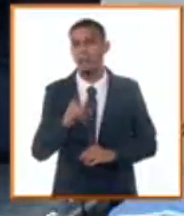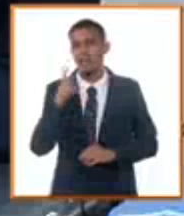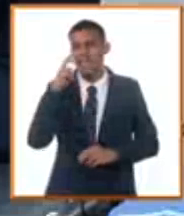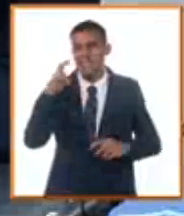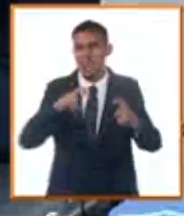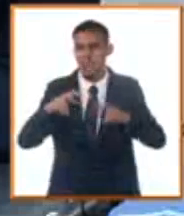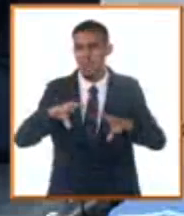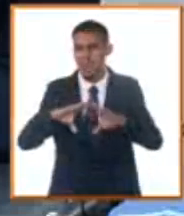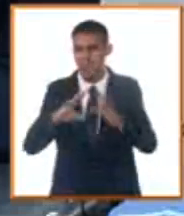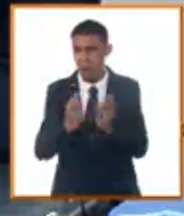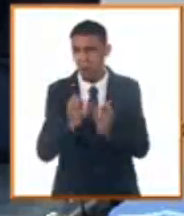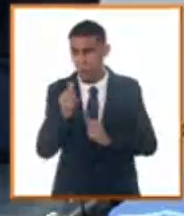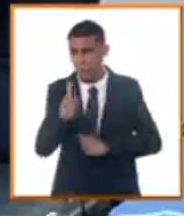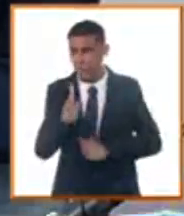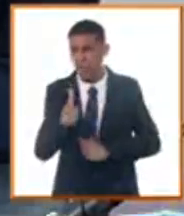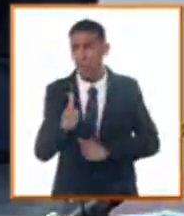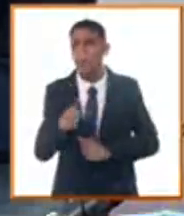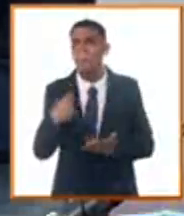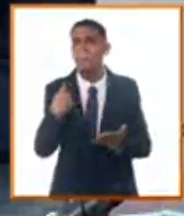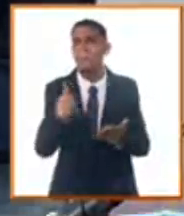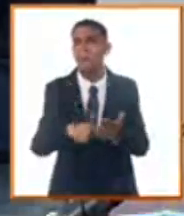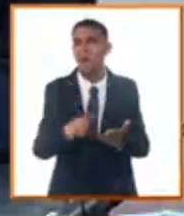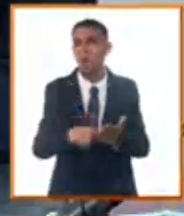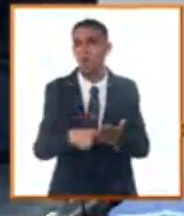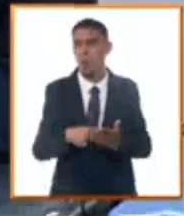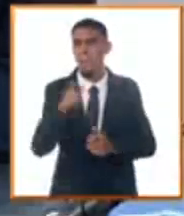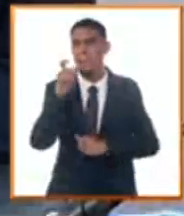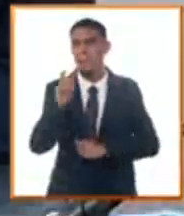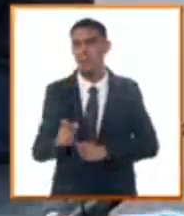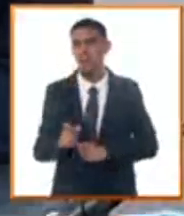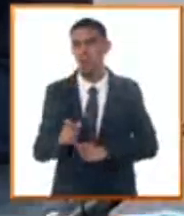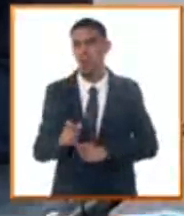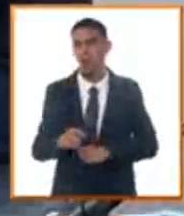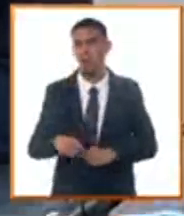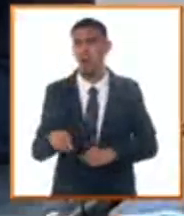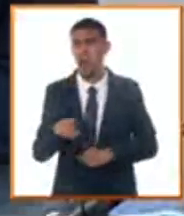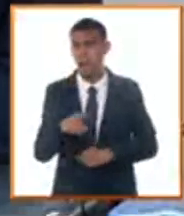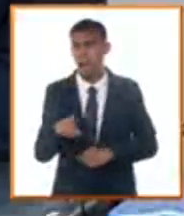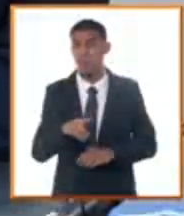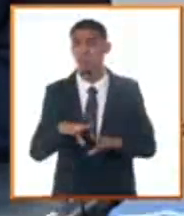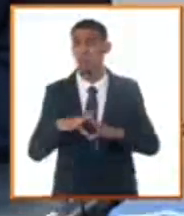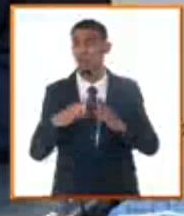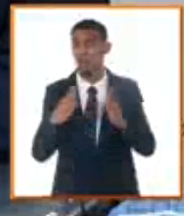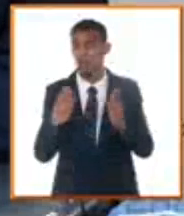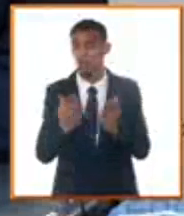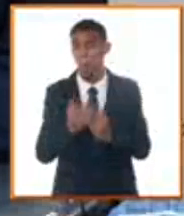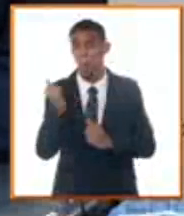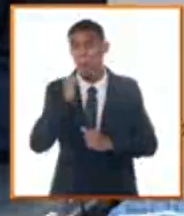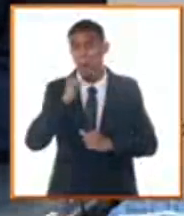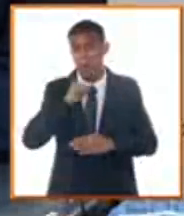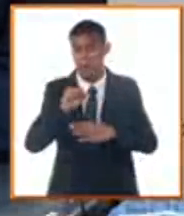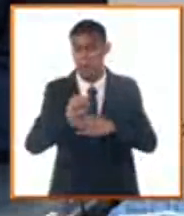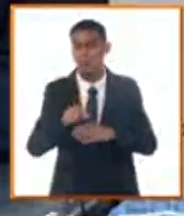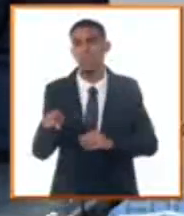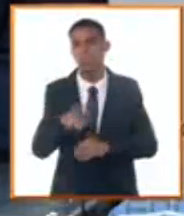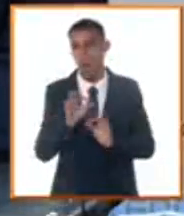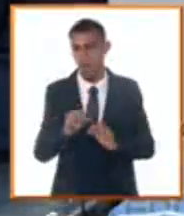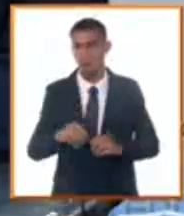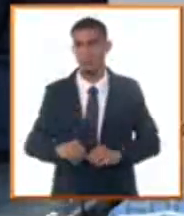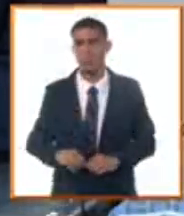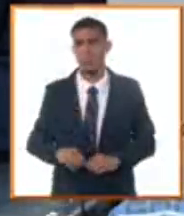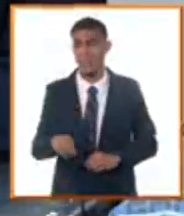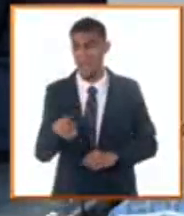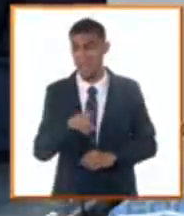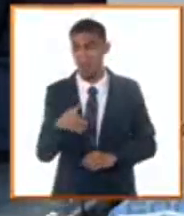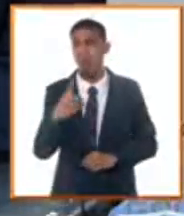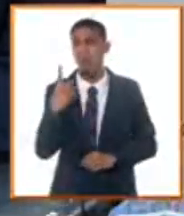entre personas jurídicas, porque ahí es donde se mueven los mayores volúmenes comerciales y financieros. Por lo tanto, ese también es un reto